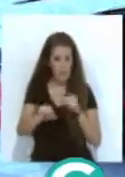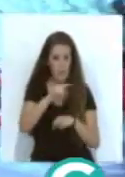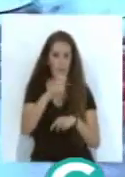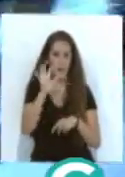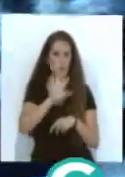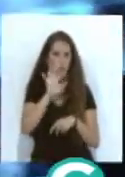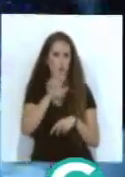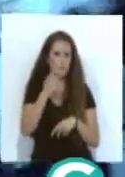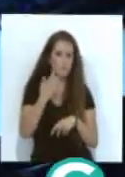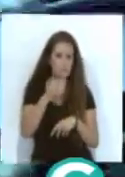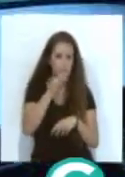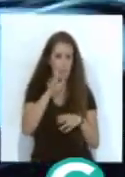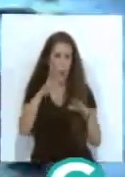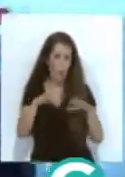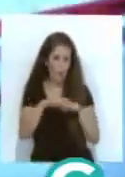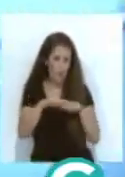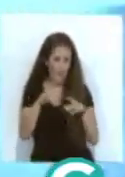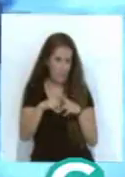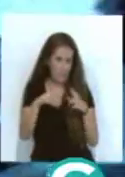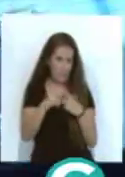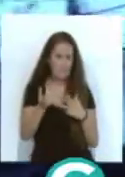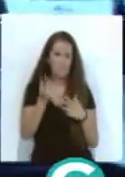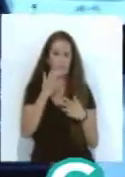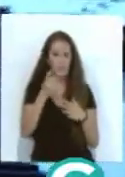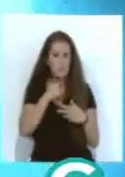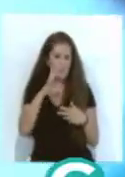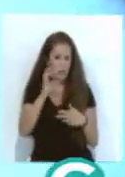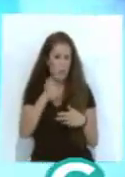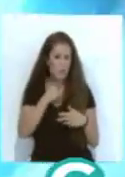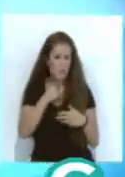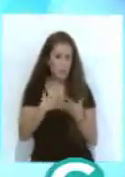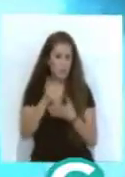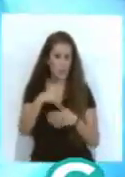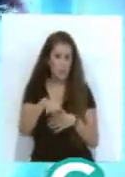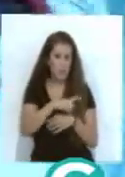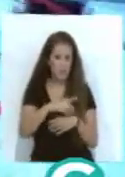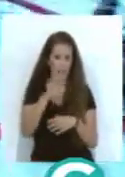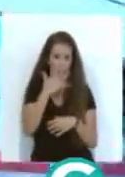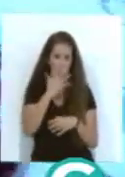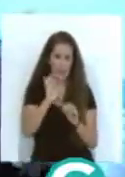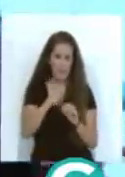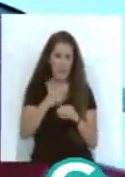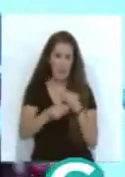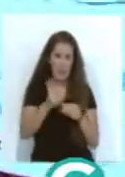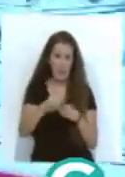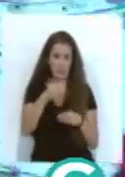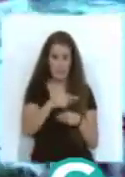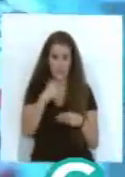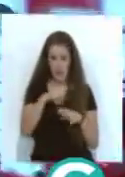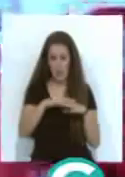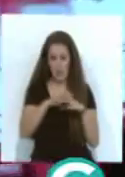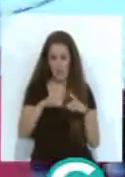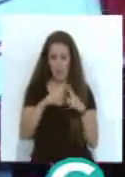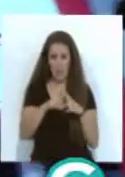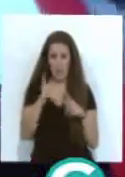curioseen un poquito por las redes, porque yo creo que les va a gustar todas y cada una de las versiones de Carnaval que han compartido en sus redes